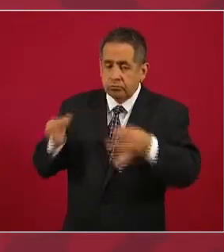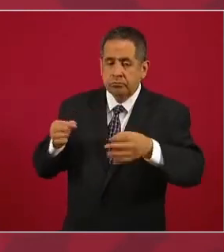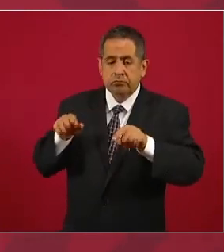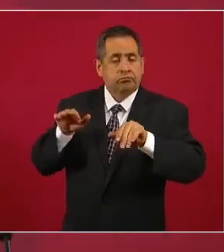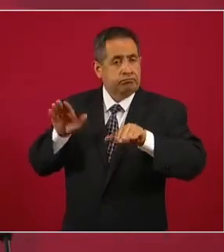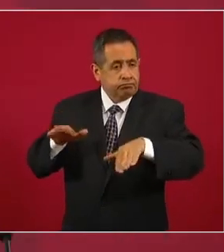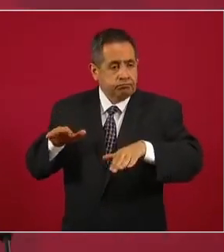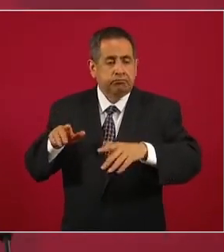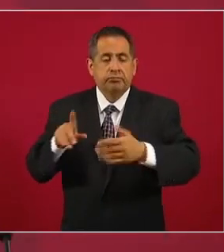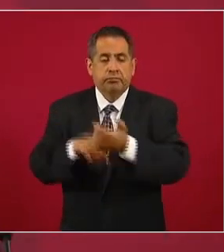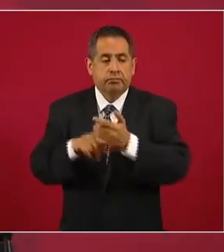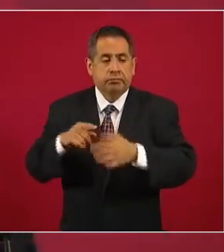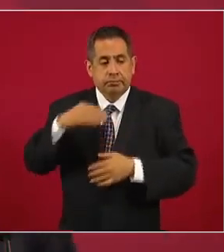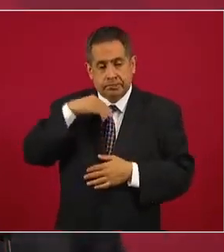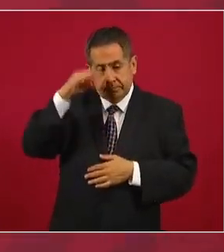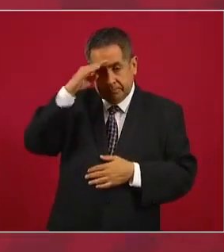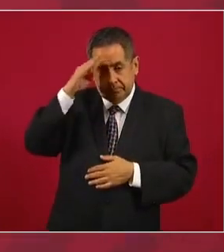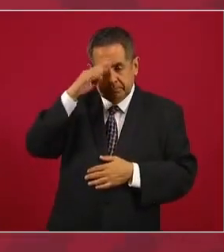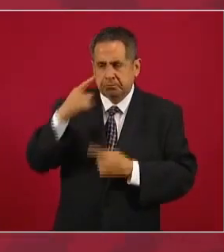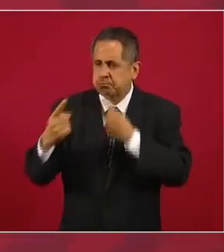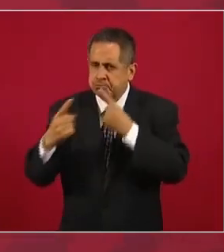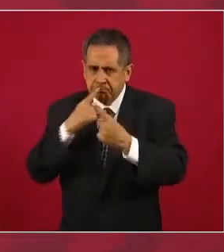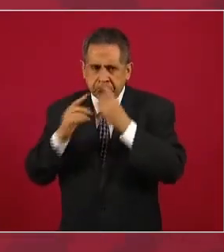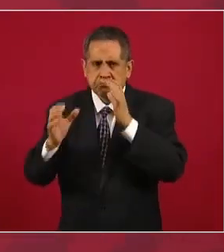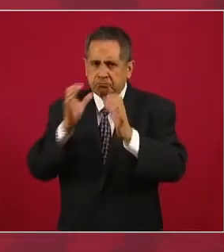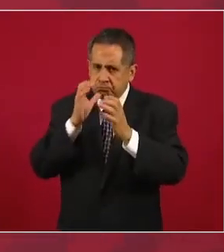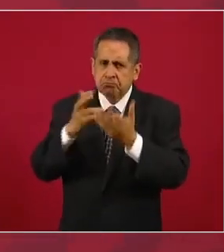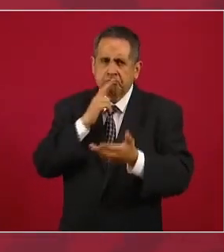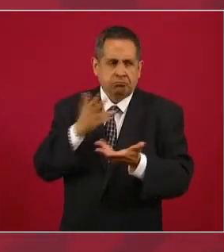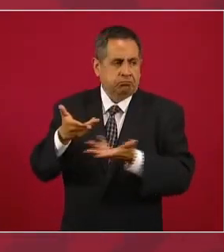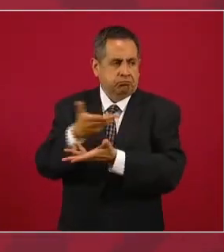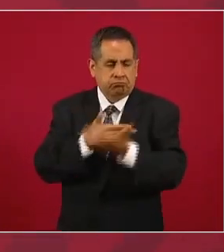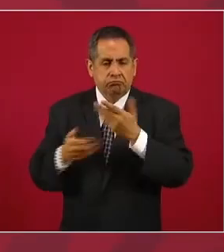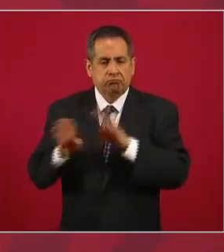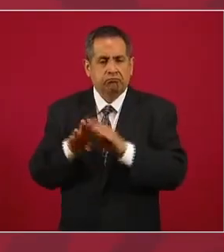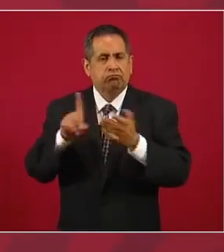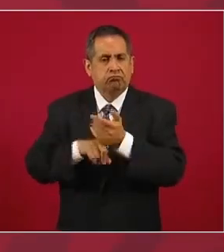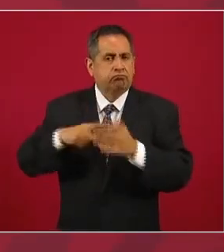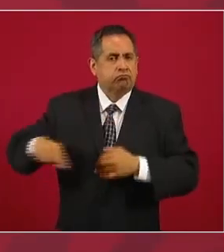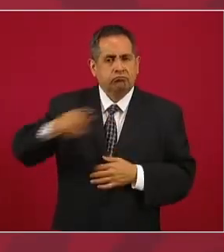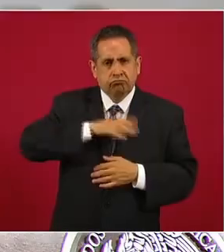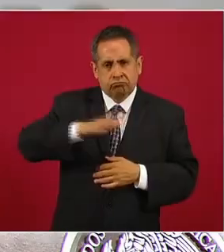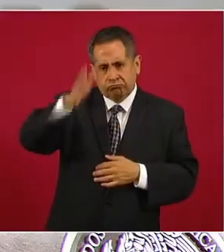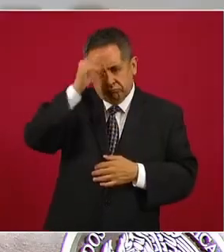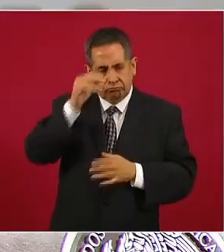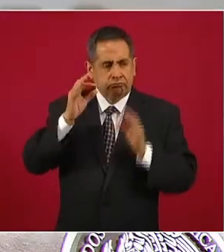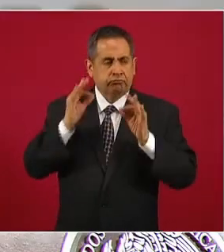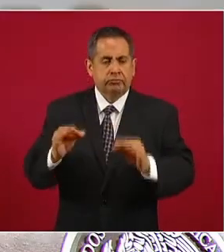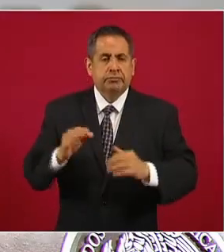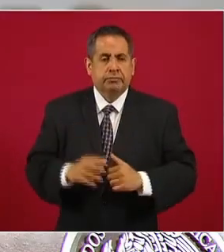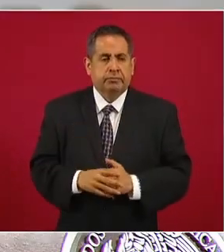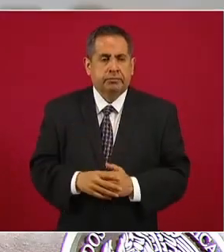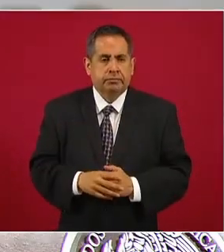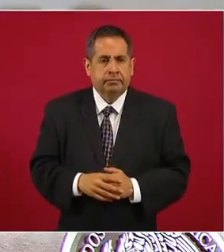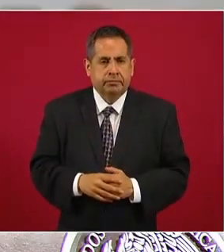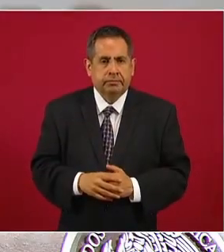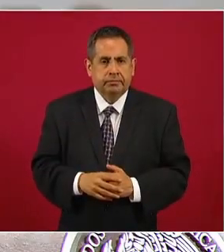busquen el diálogo y que busquen un acuerdo,